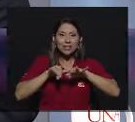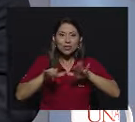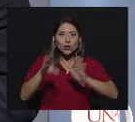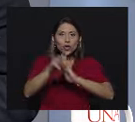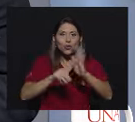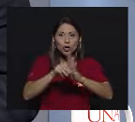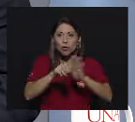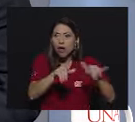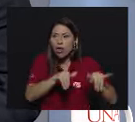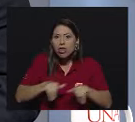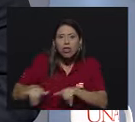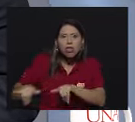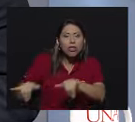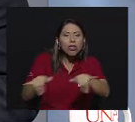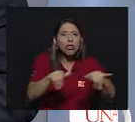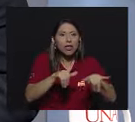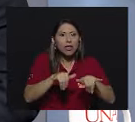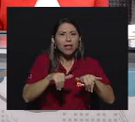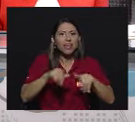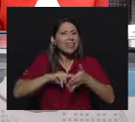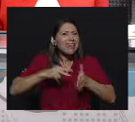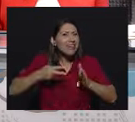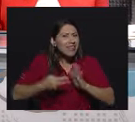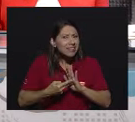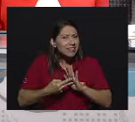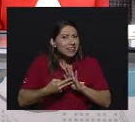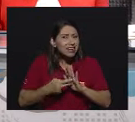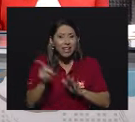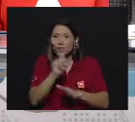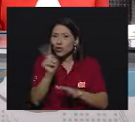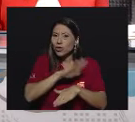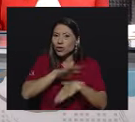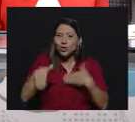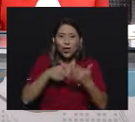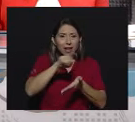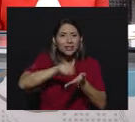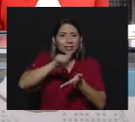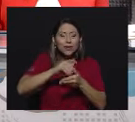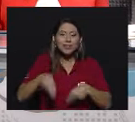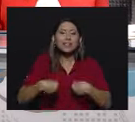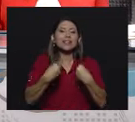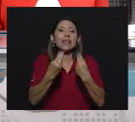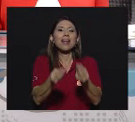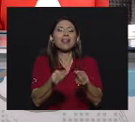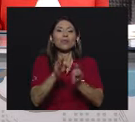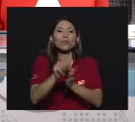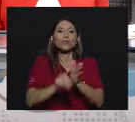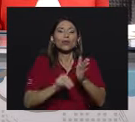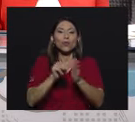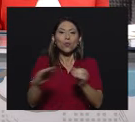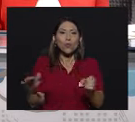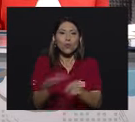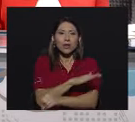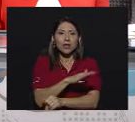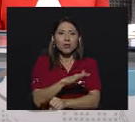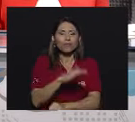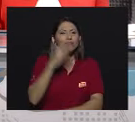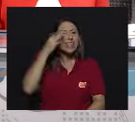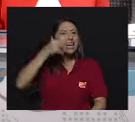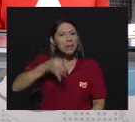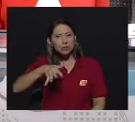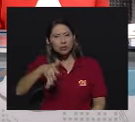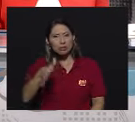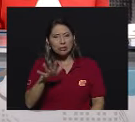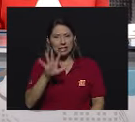currículum. ¿Esto qué quiere decir? Que no todas las escuelas se está ofreciendo el currículum completo. Estamos a una estimación de